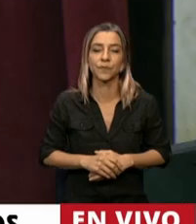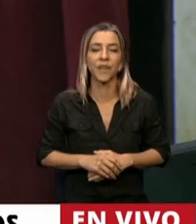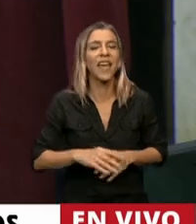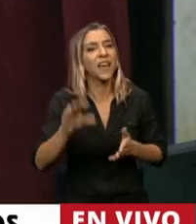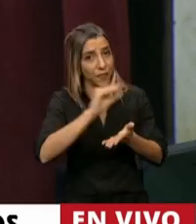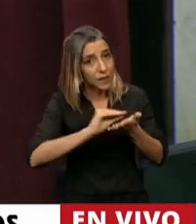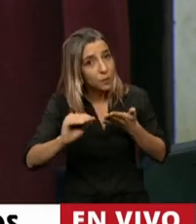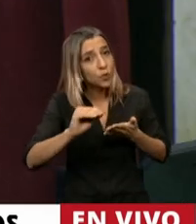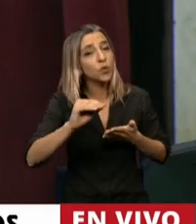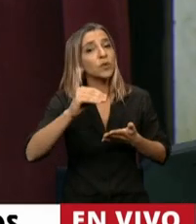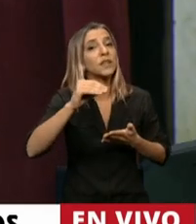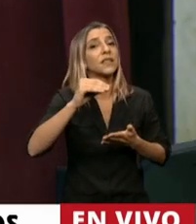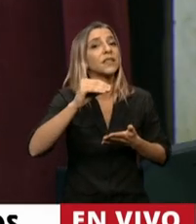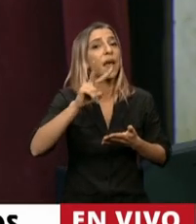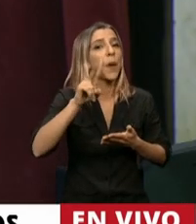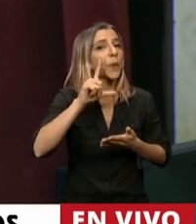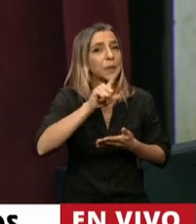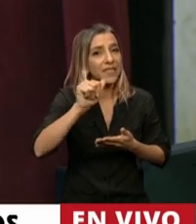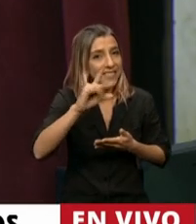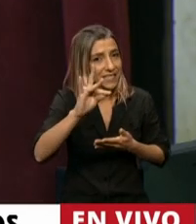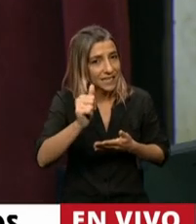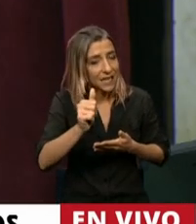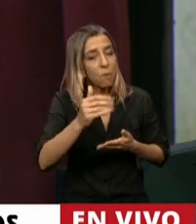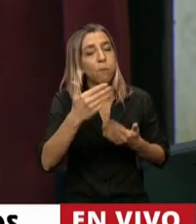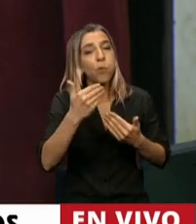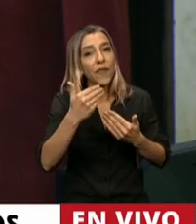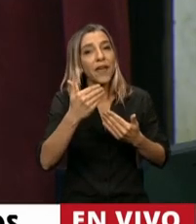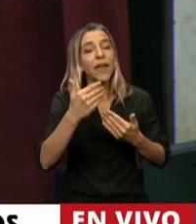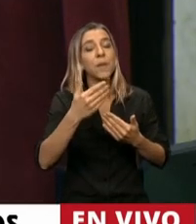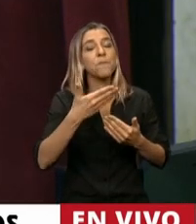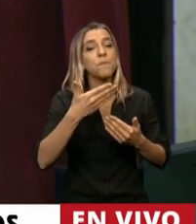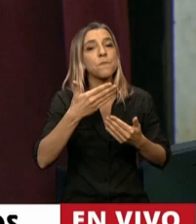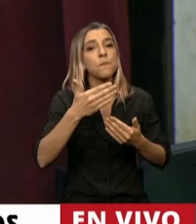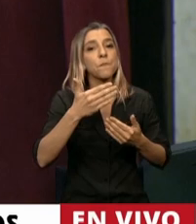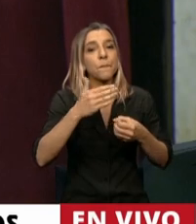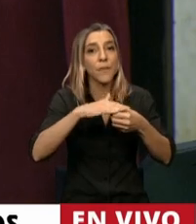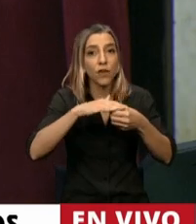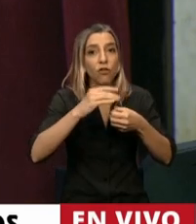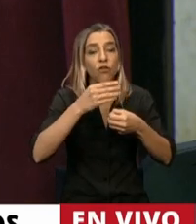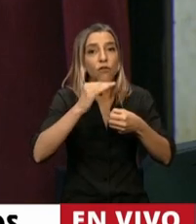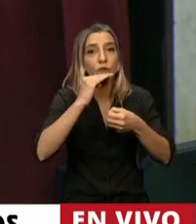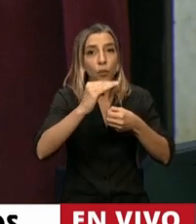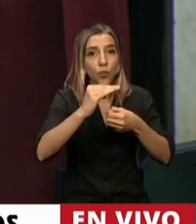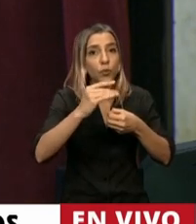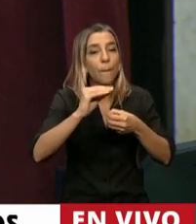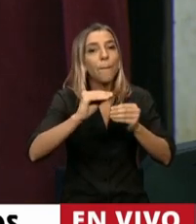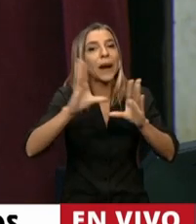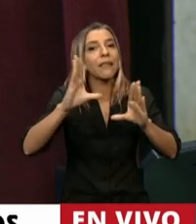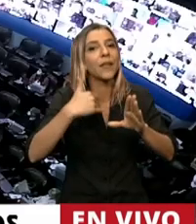Diputada Martínez Villada, si puede apagar el encender el micrófono, me figura su micrófono apagado.